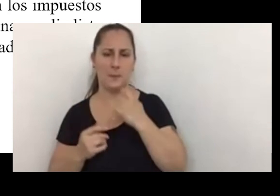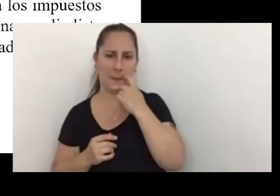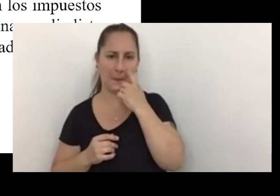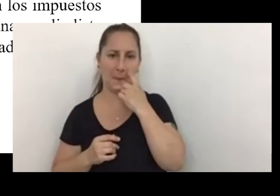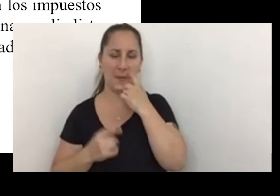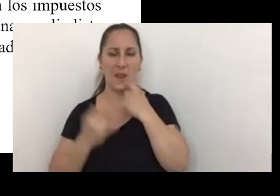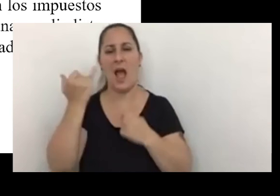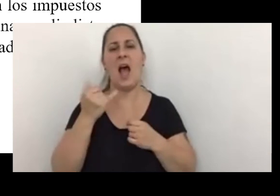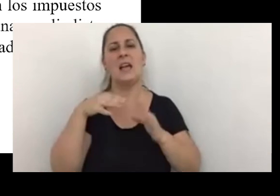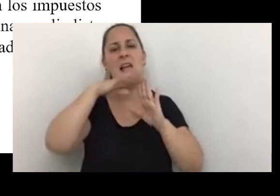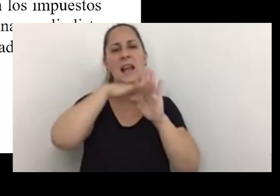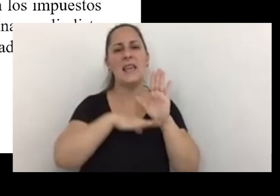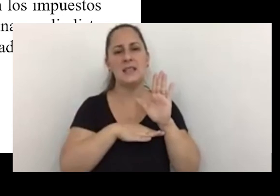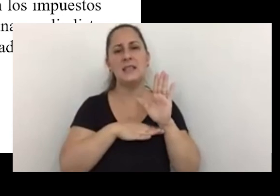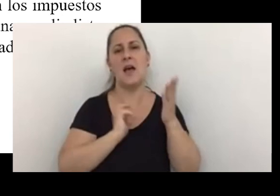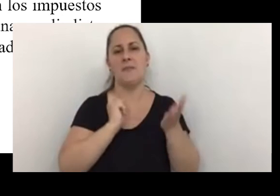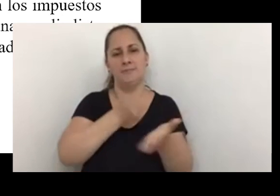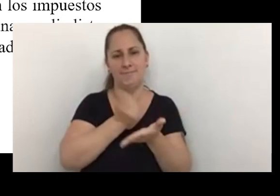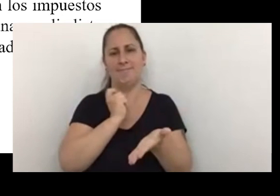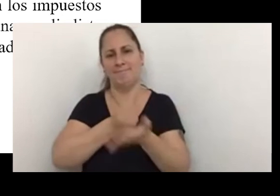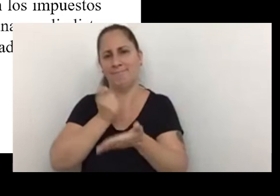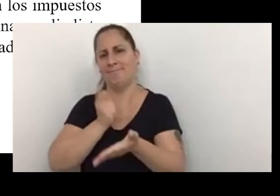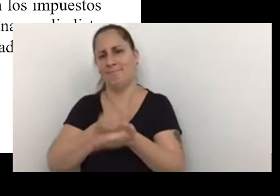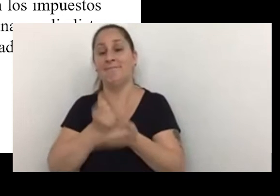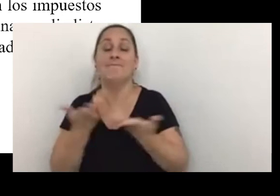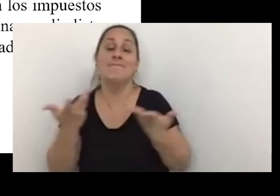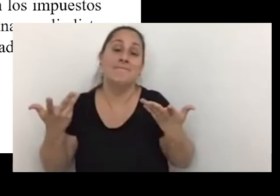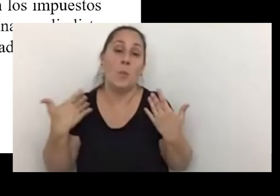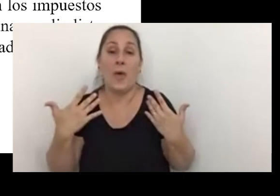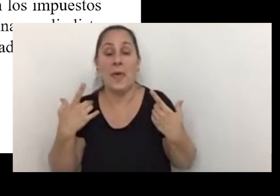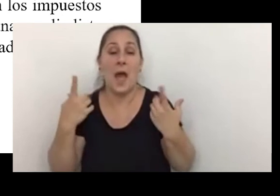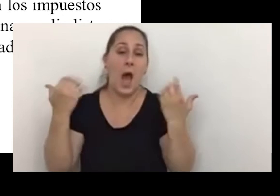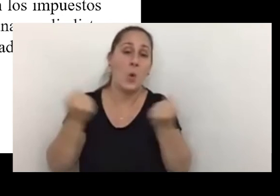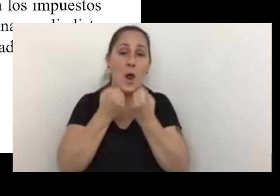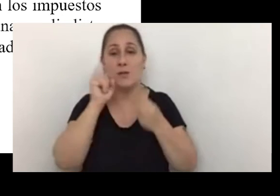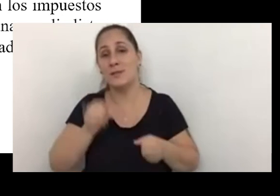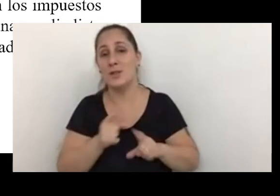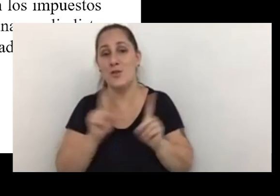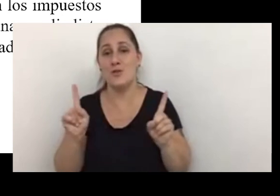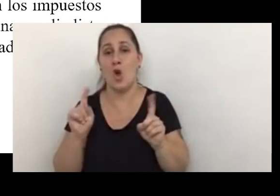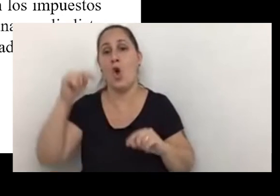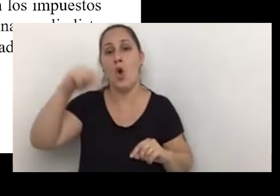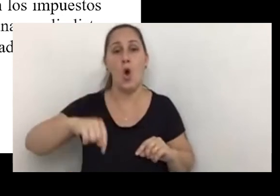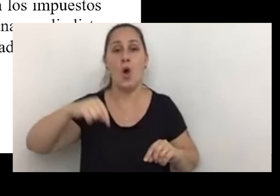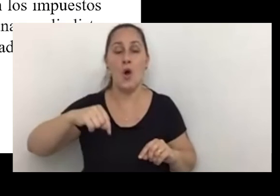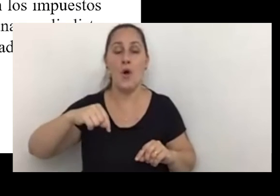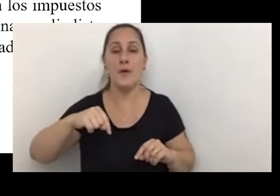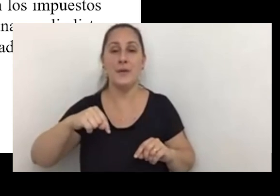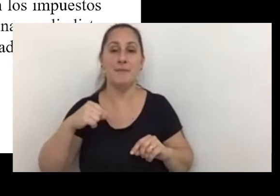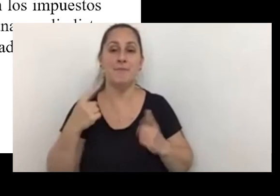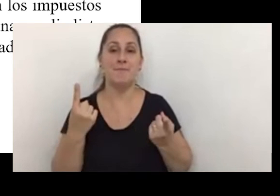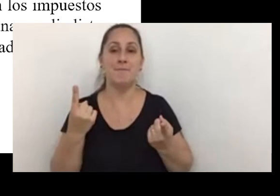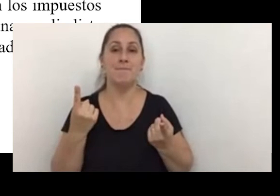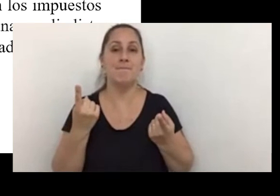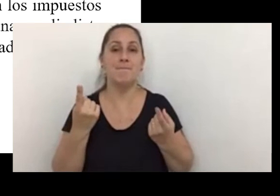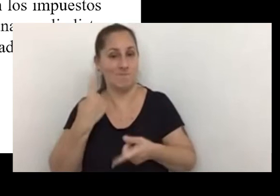lista de gravámenes de indiscutible moralidad que hoy en realidad campan con su reversada burocracia.